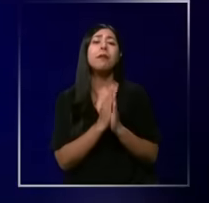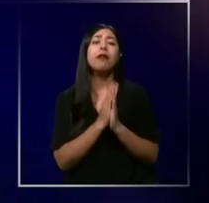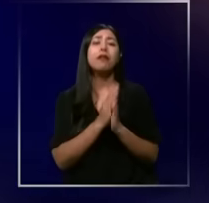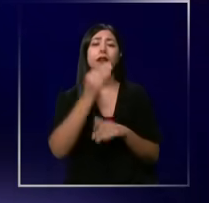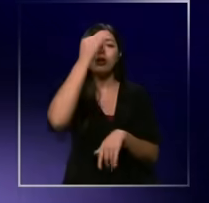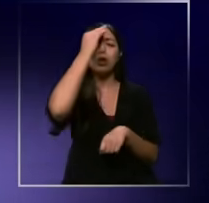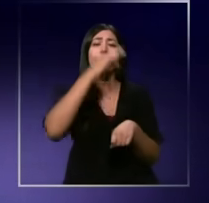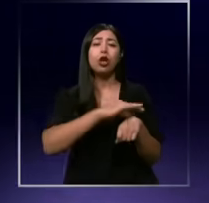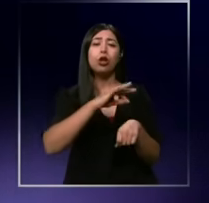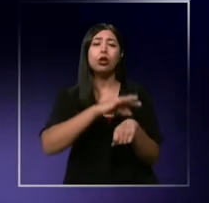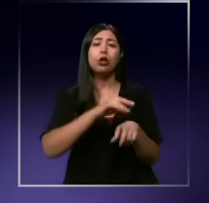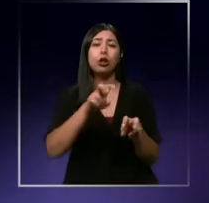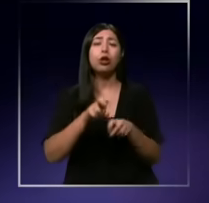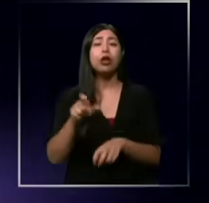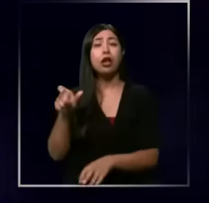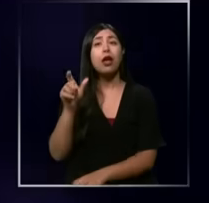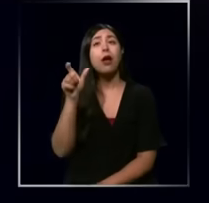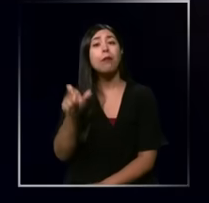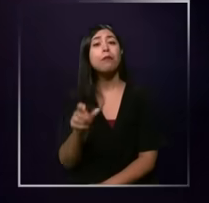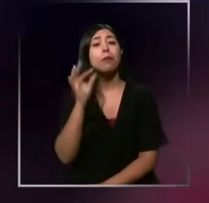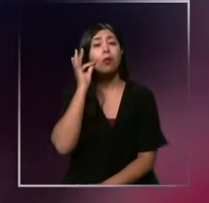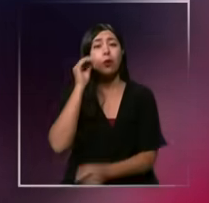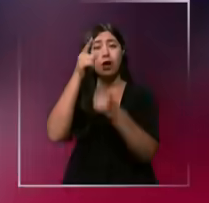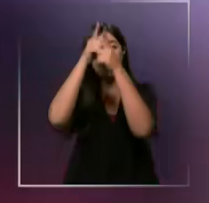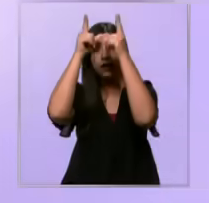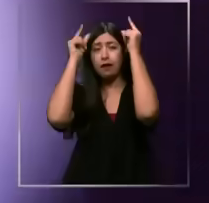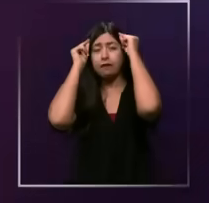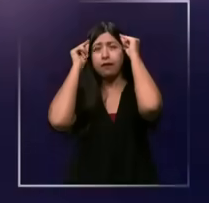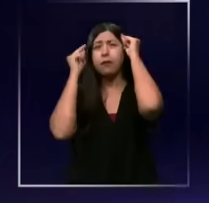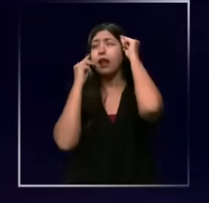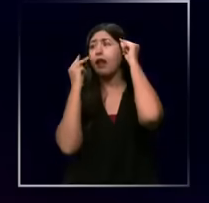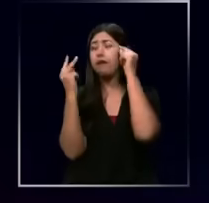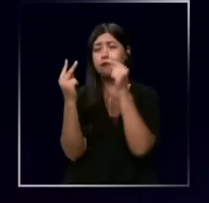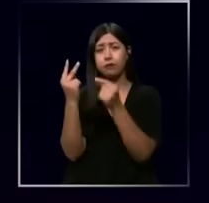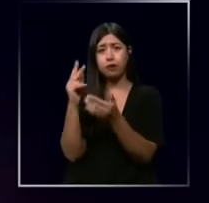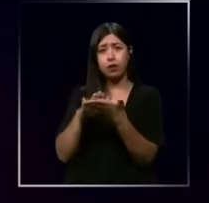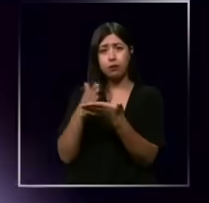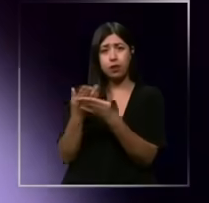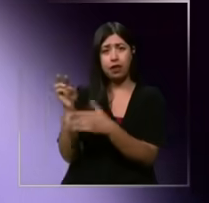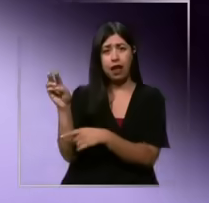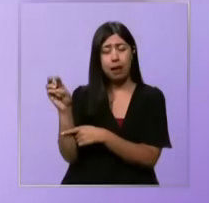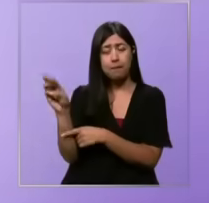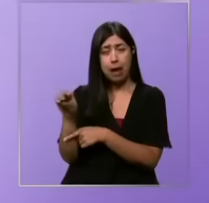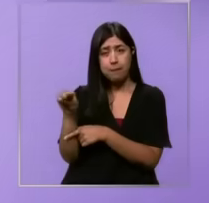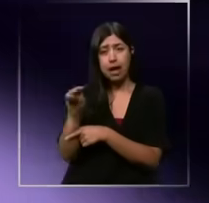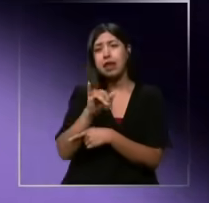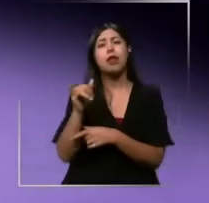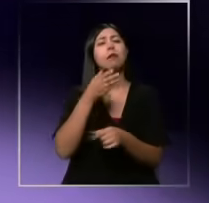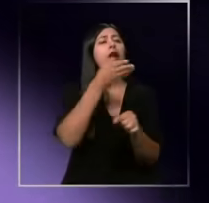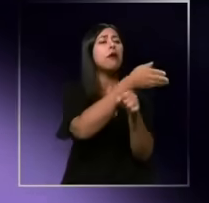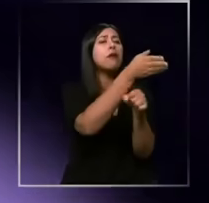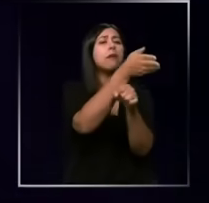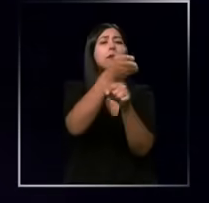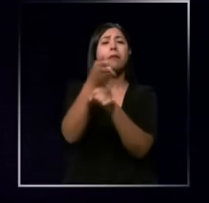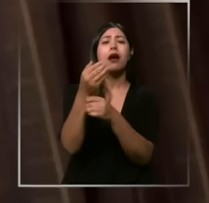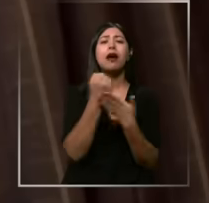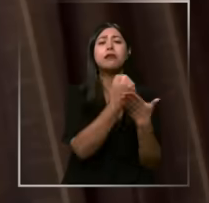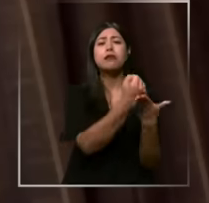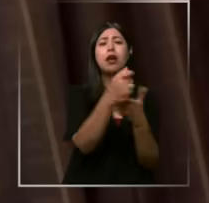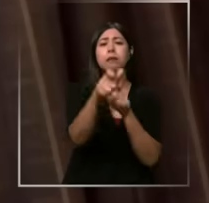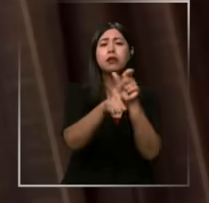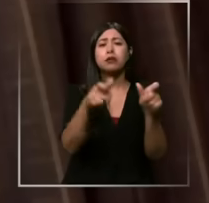Sandra es enfermera de profesión y luego de chequear el estado de su mamá, fue a ayudar a otros pasajeros, quienes tenían